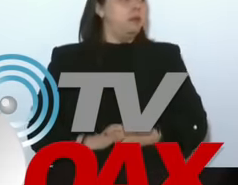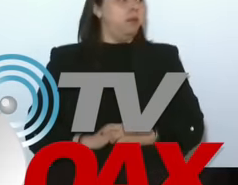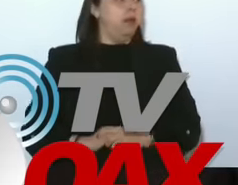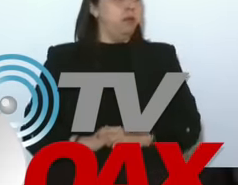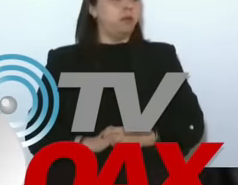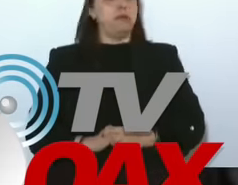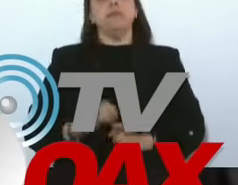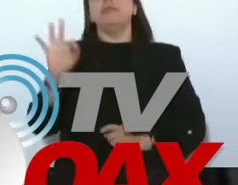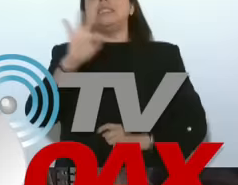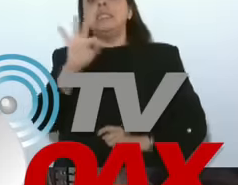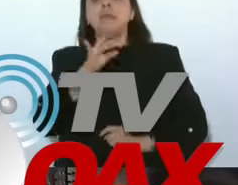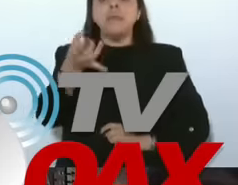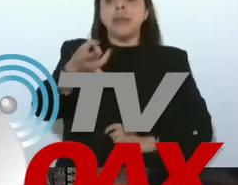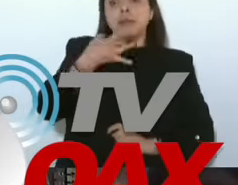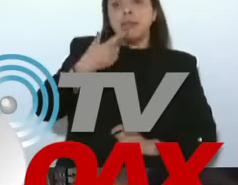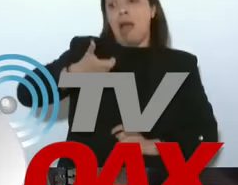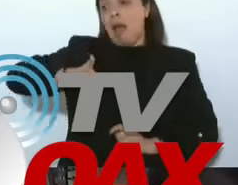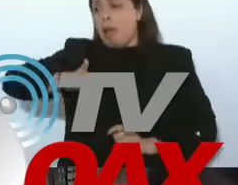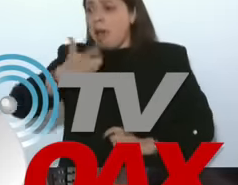si son caras